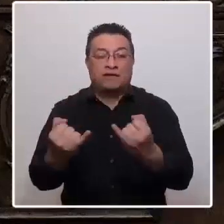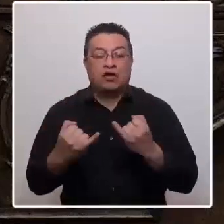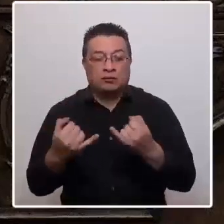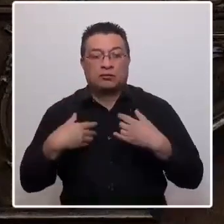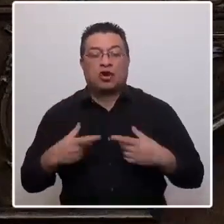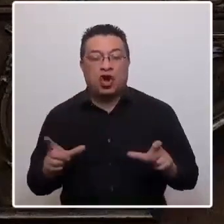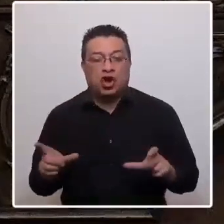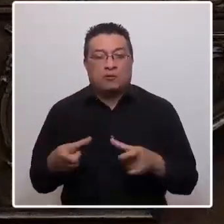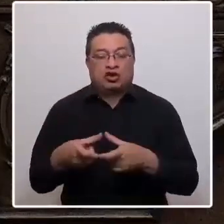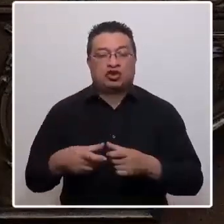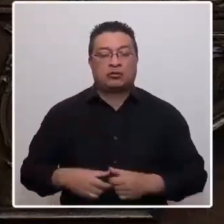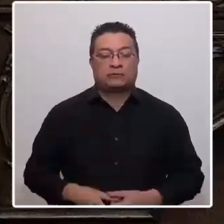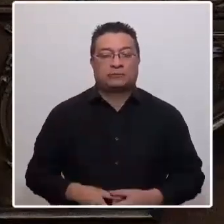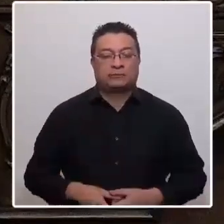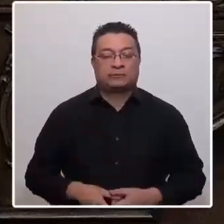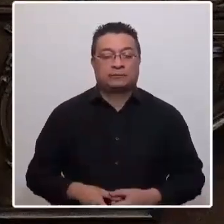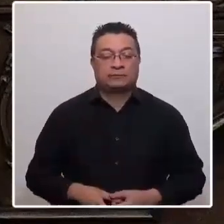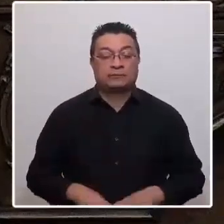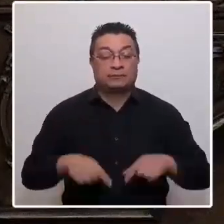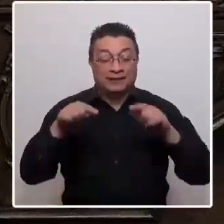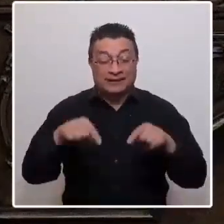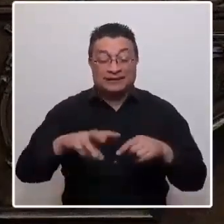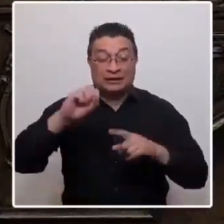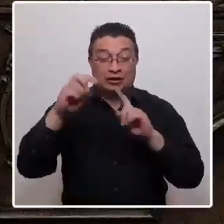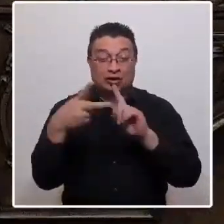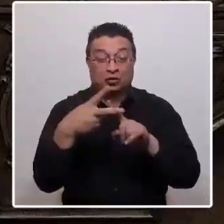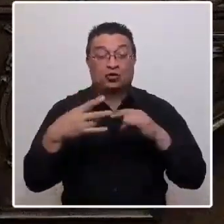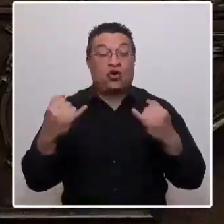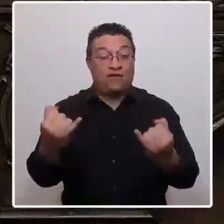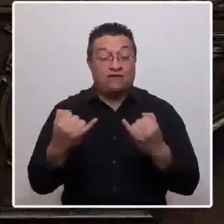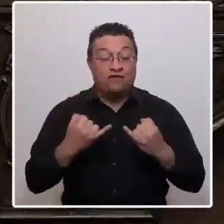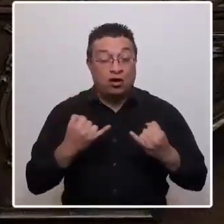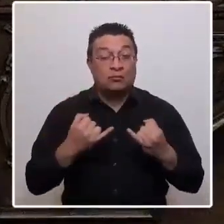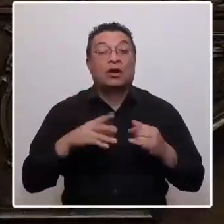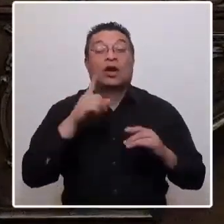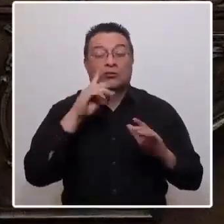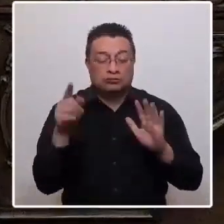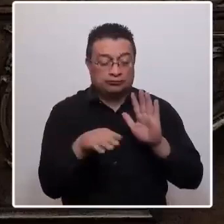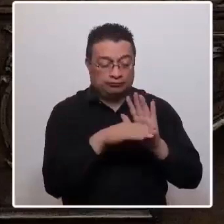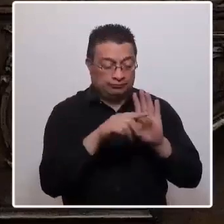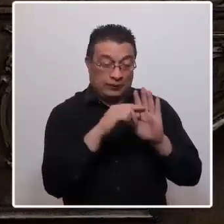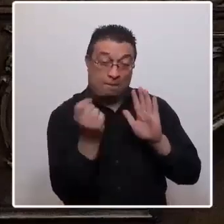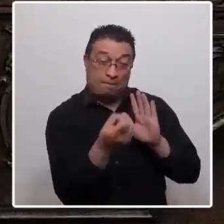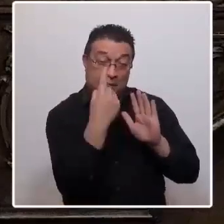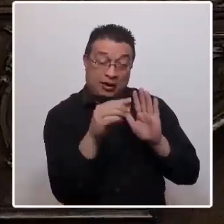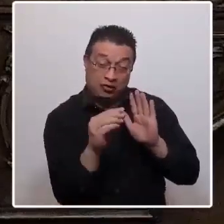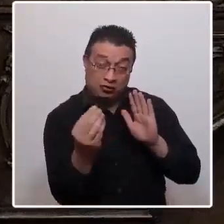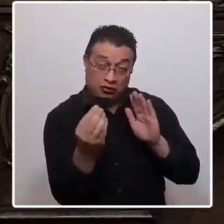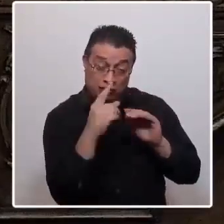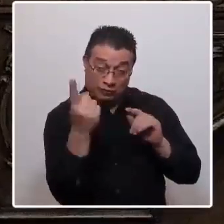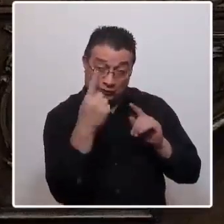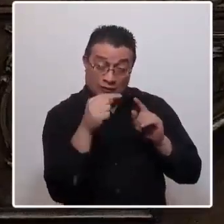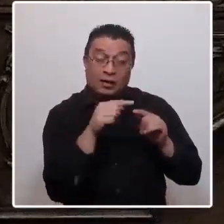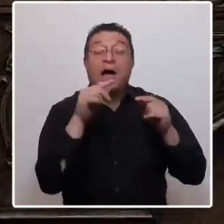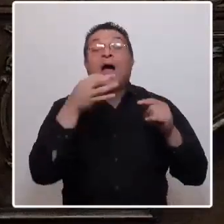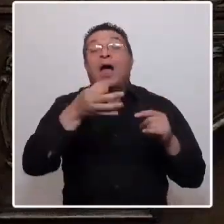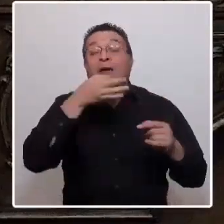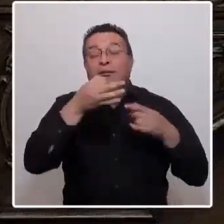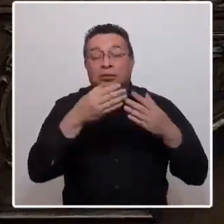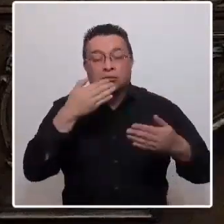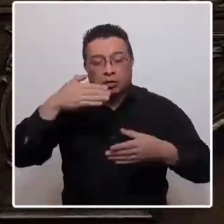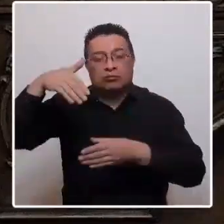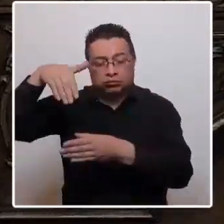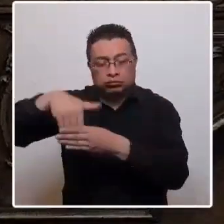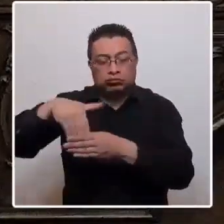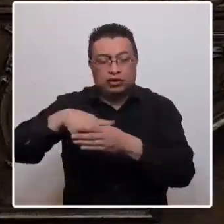comisión. Este segundo informe se compone, en primer lugar, a través de la deliberación y la votación que se